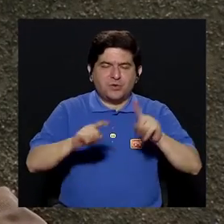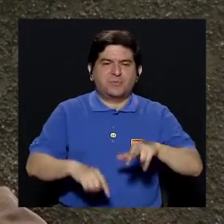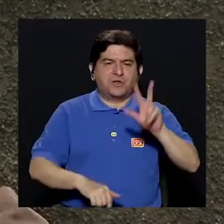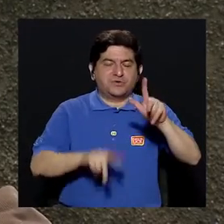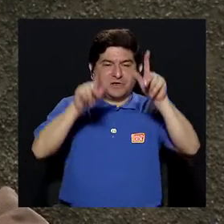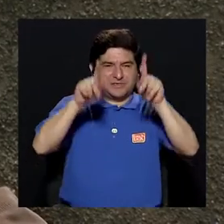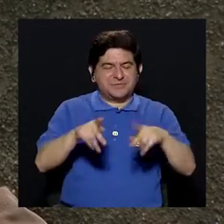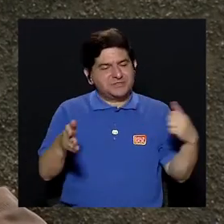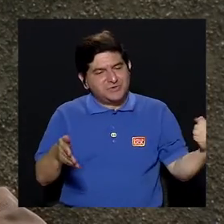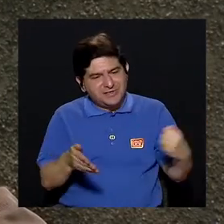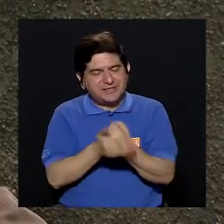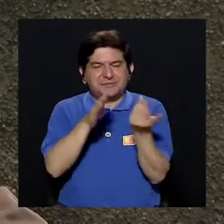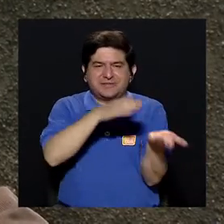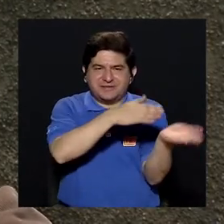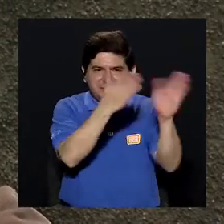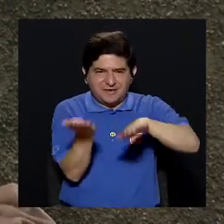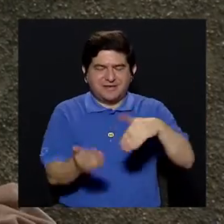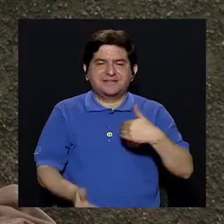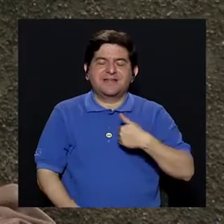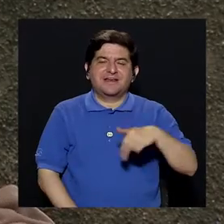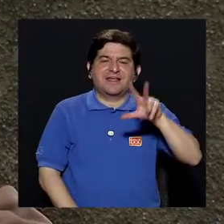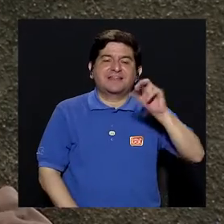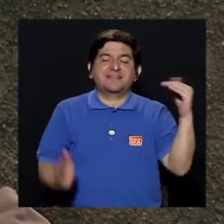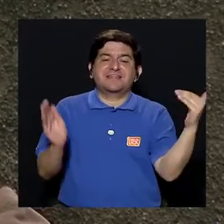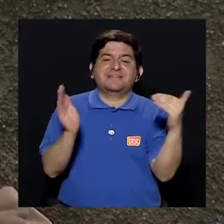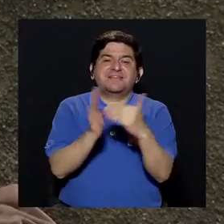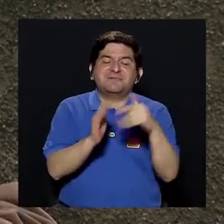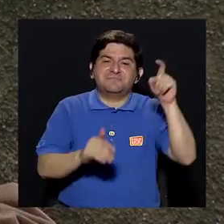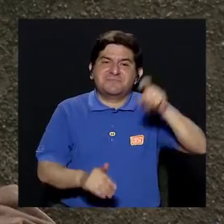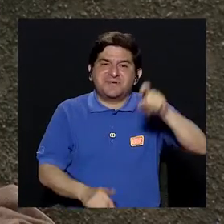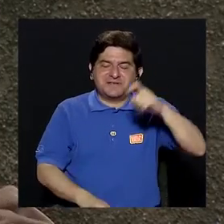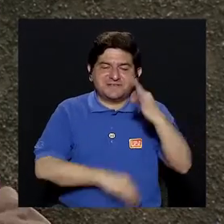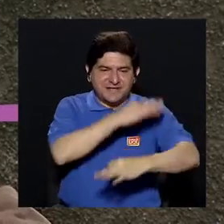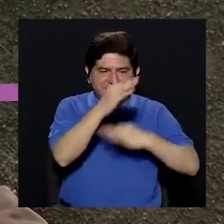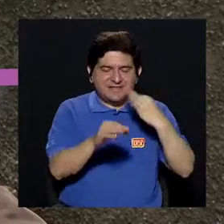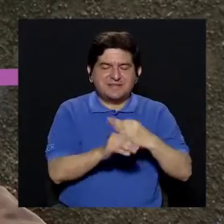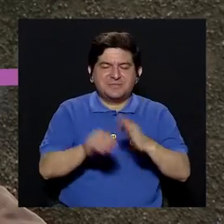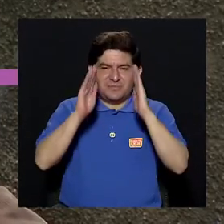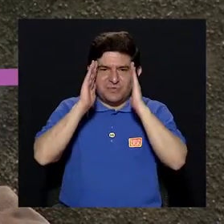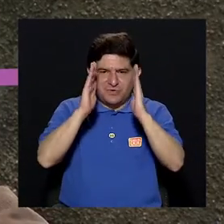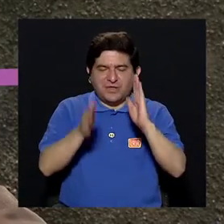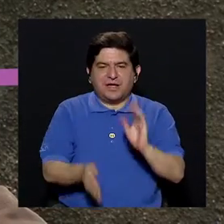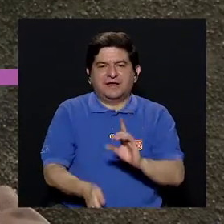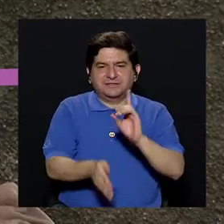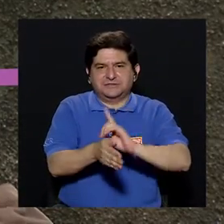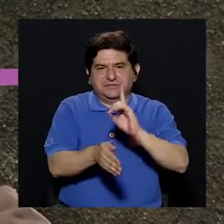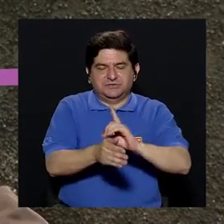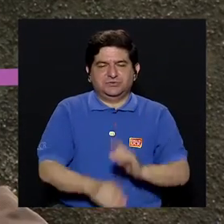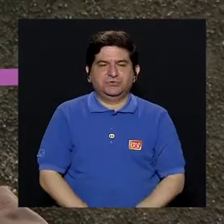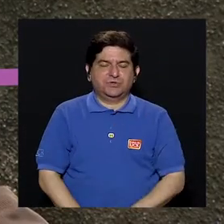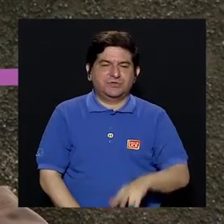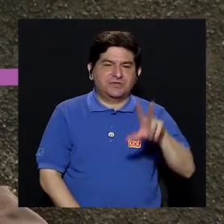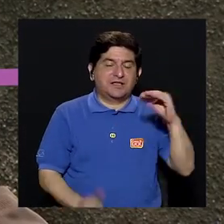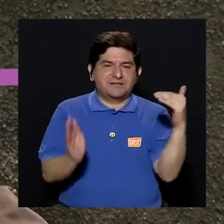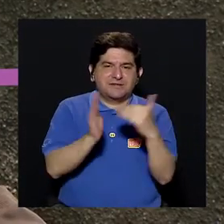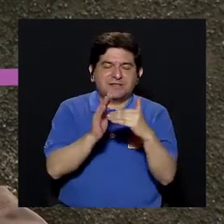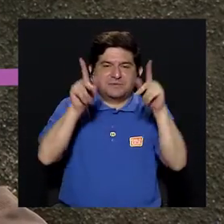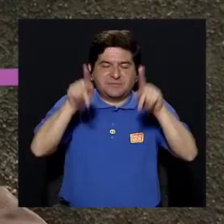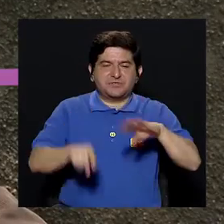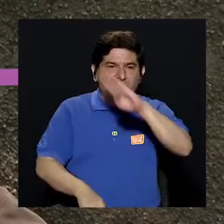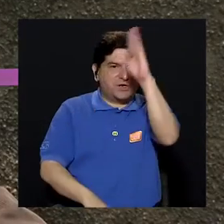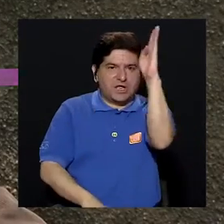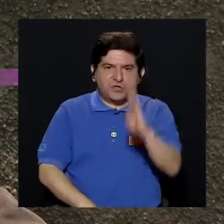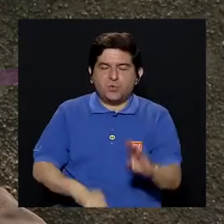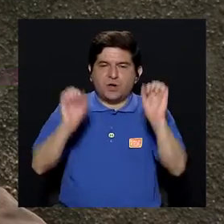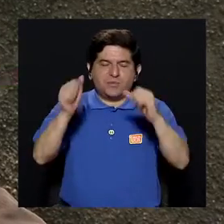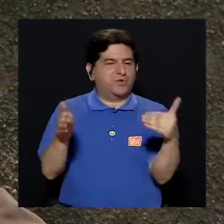tres personas que lamentablemente fallecieron, tenemos 30.000 que requirieron un tipo de atención médica. Muchas de esas 30.000 nunca